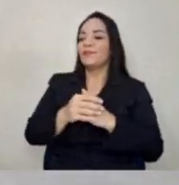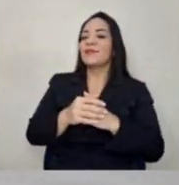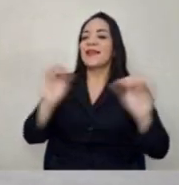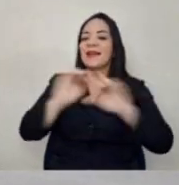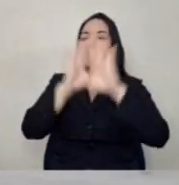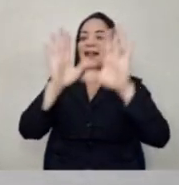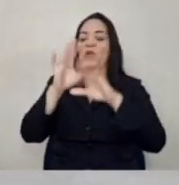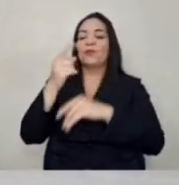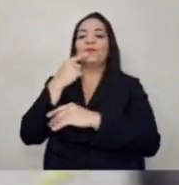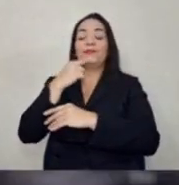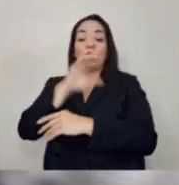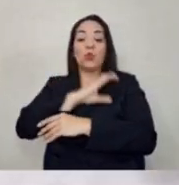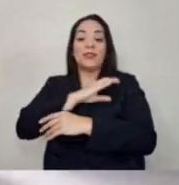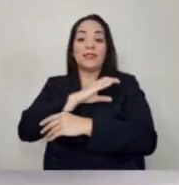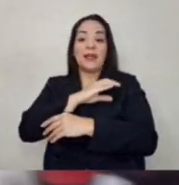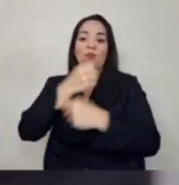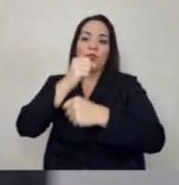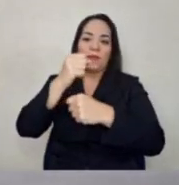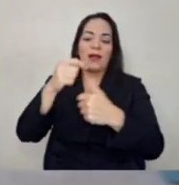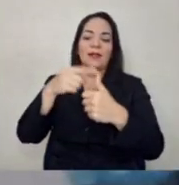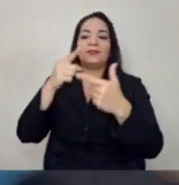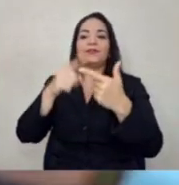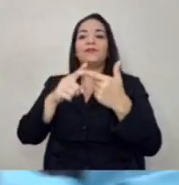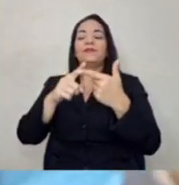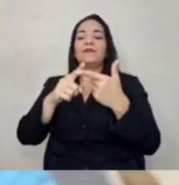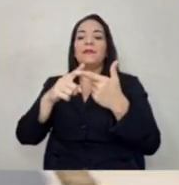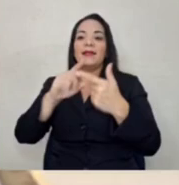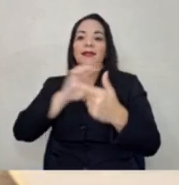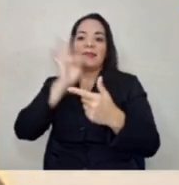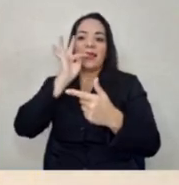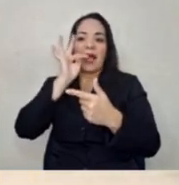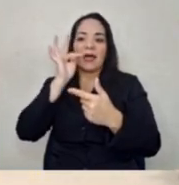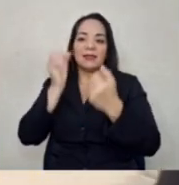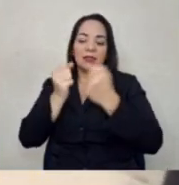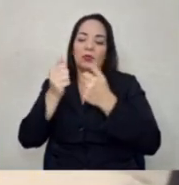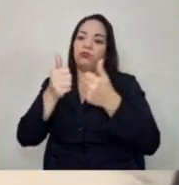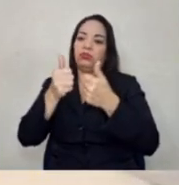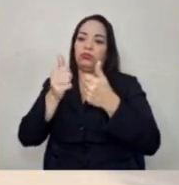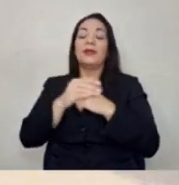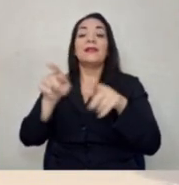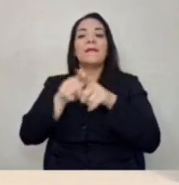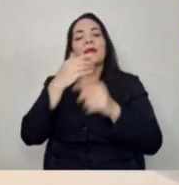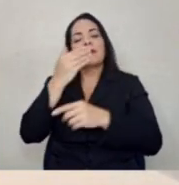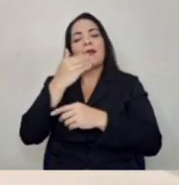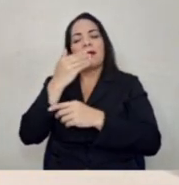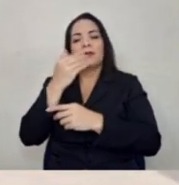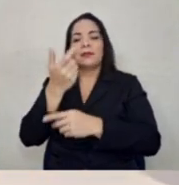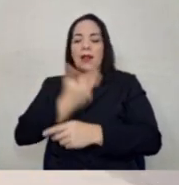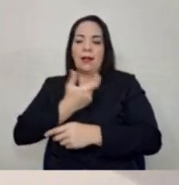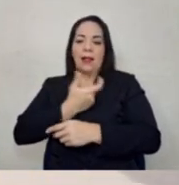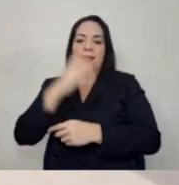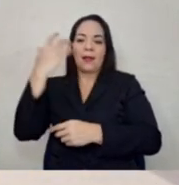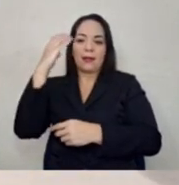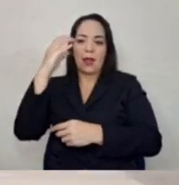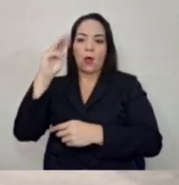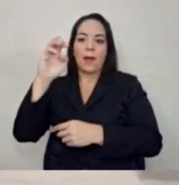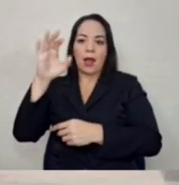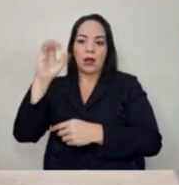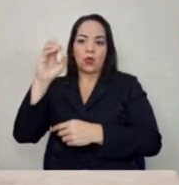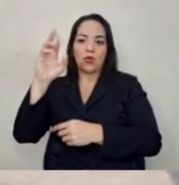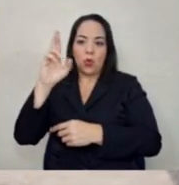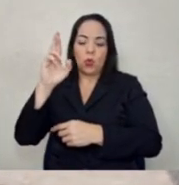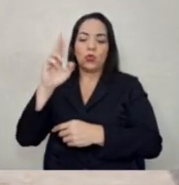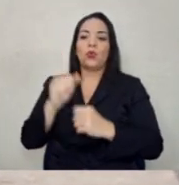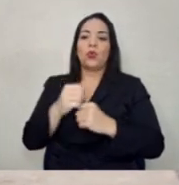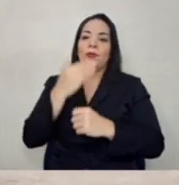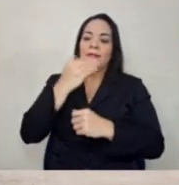y Policía Municipal, agradecerle también a la Policía Municipal y a don Mario Redondo, el alcalde de Cartago. Estuvimos conversando el